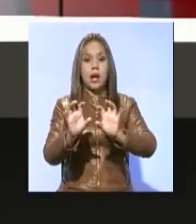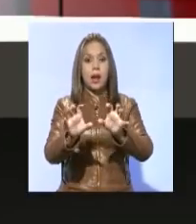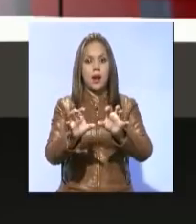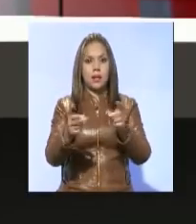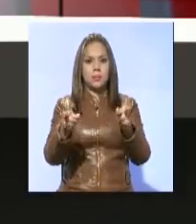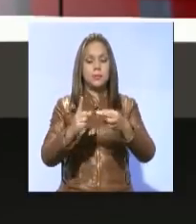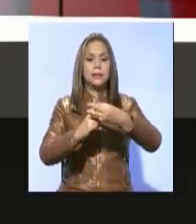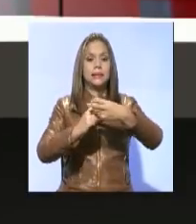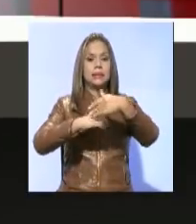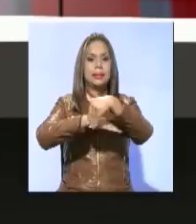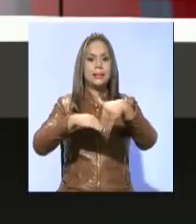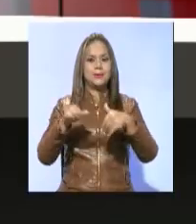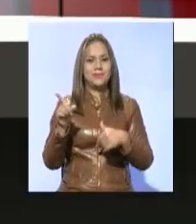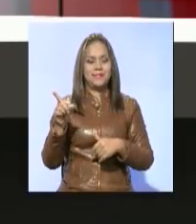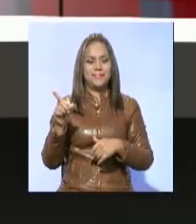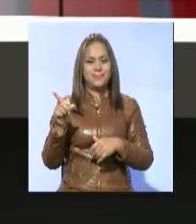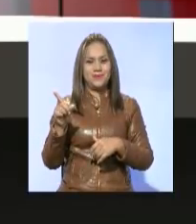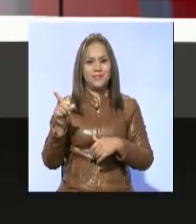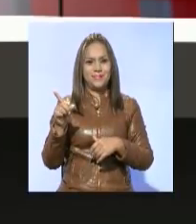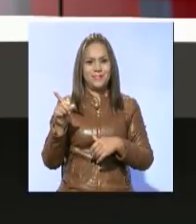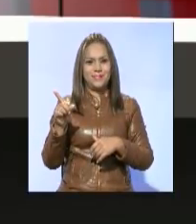por internet, por